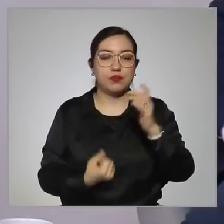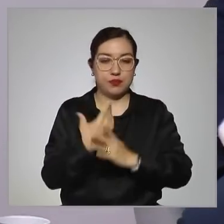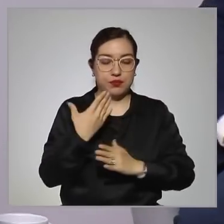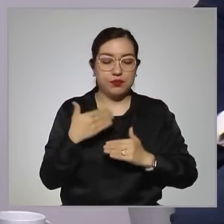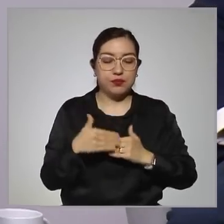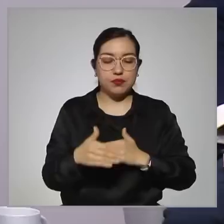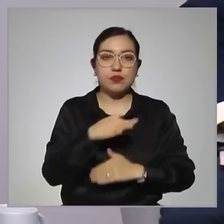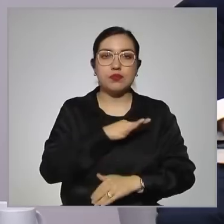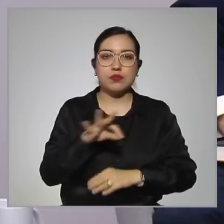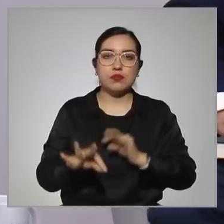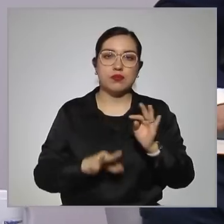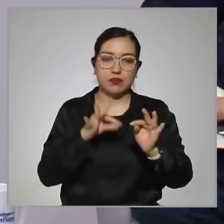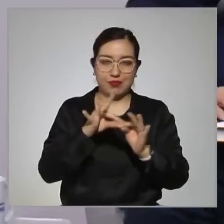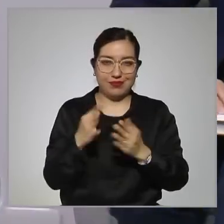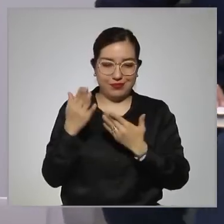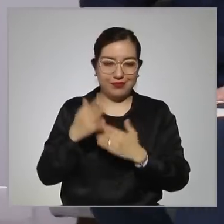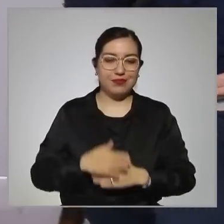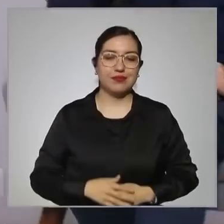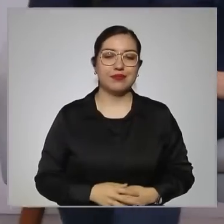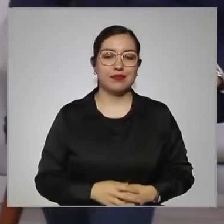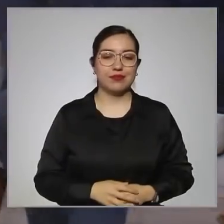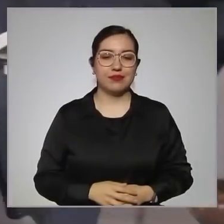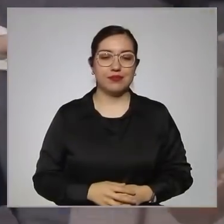podamos cumplir. Escuchémosla.